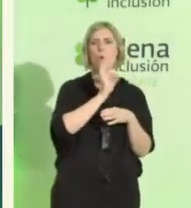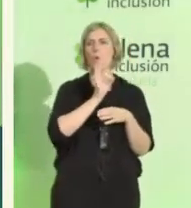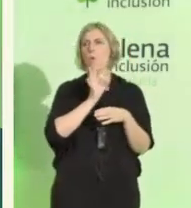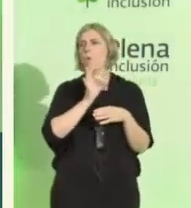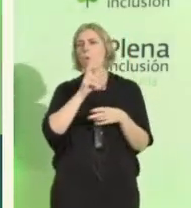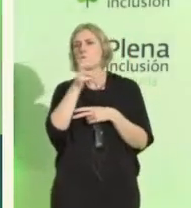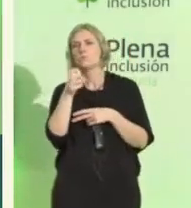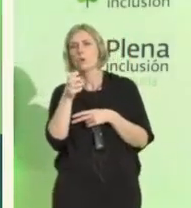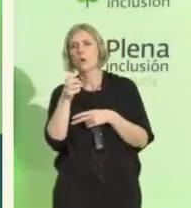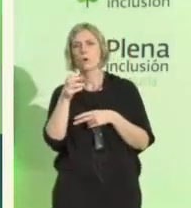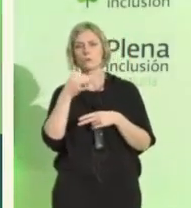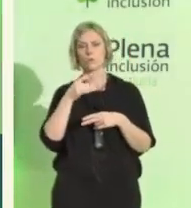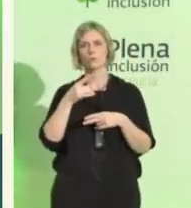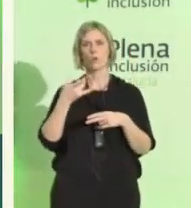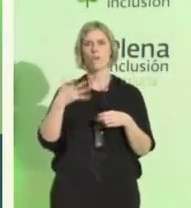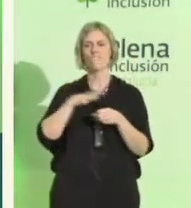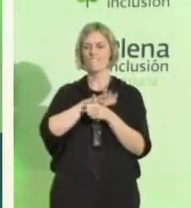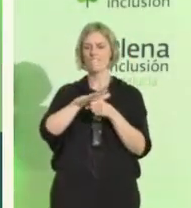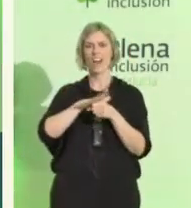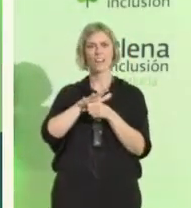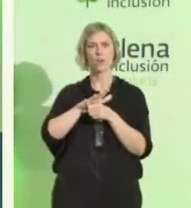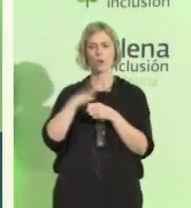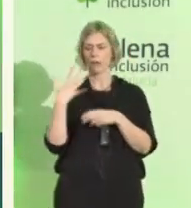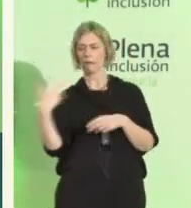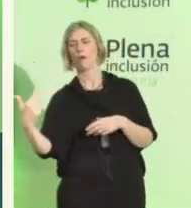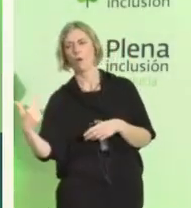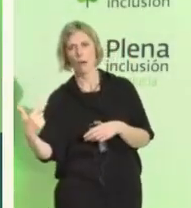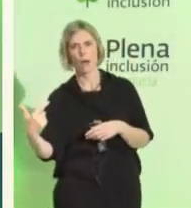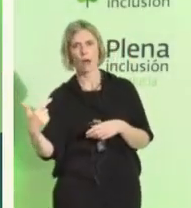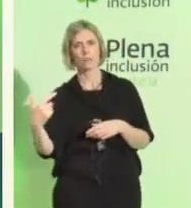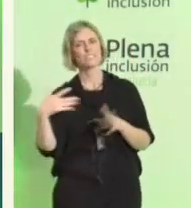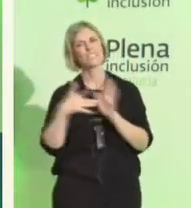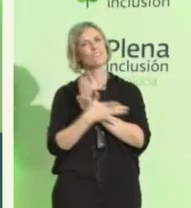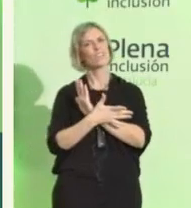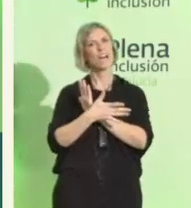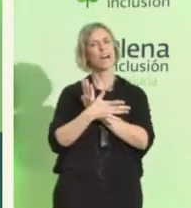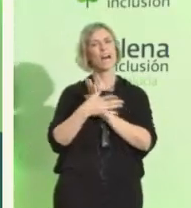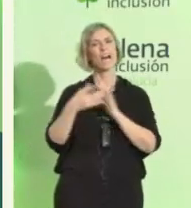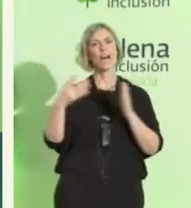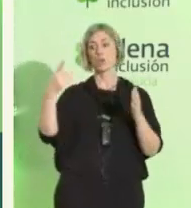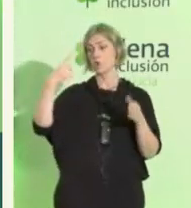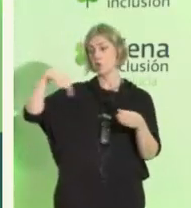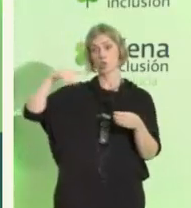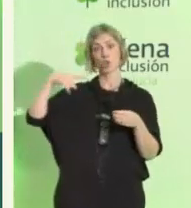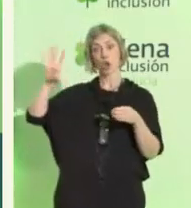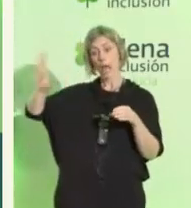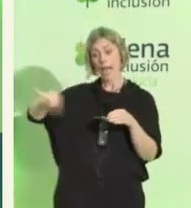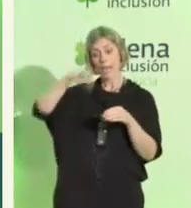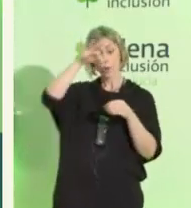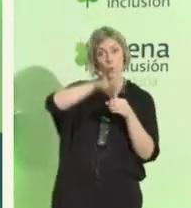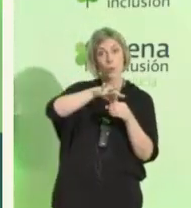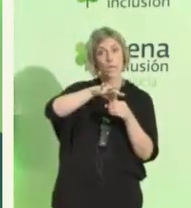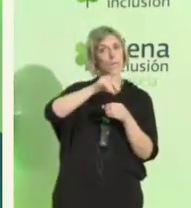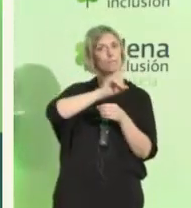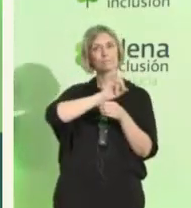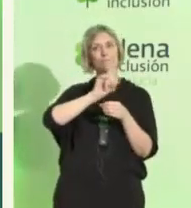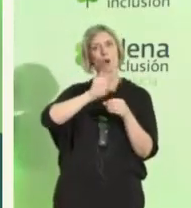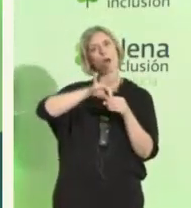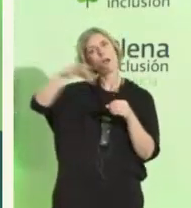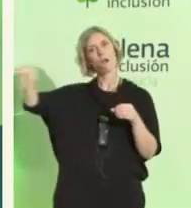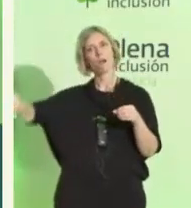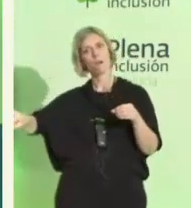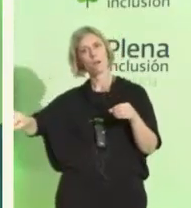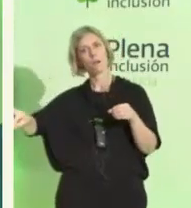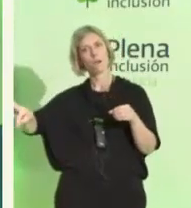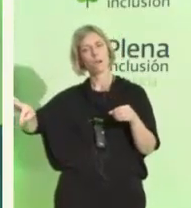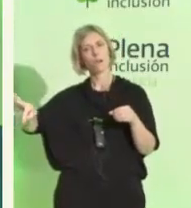Qué es eso incluyendo que no están incluidas yo bájalo un